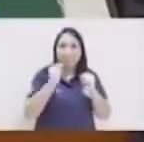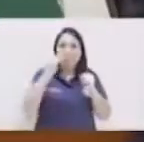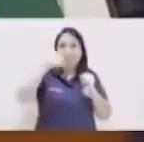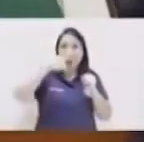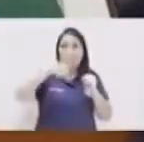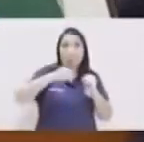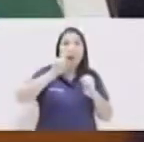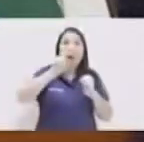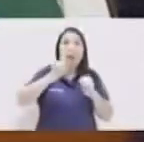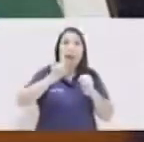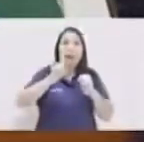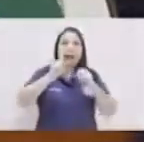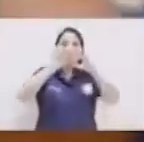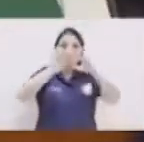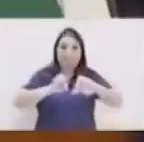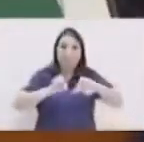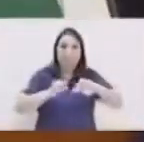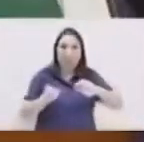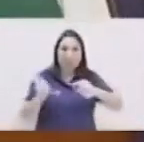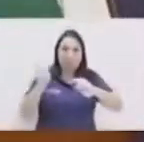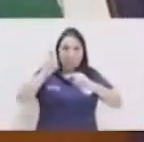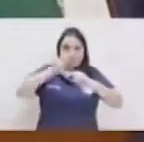Ajá.